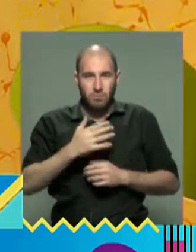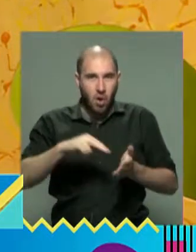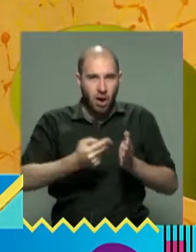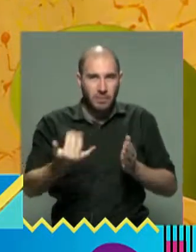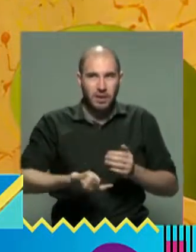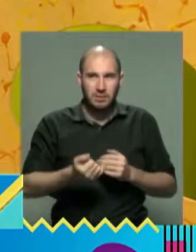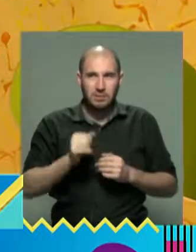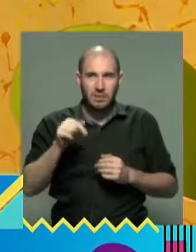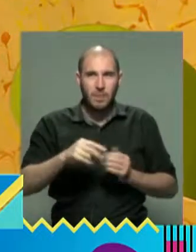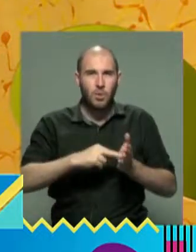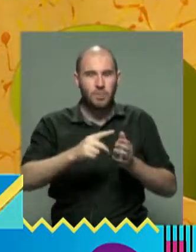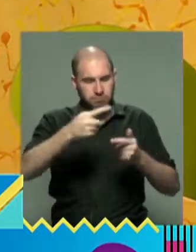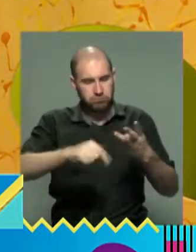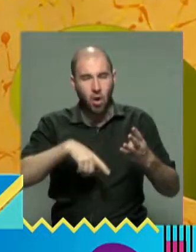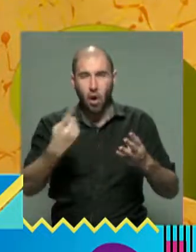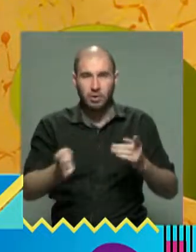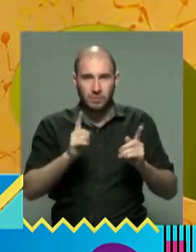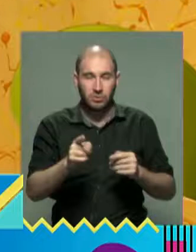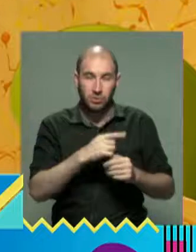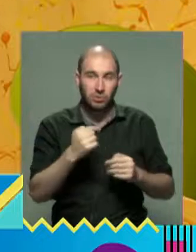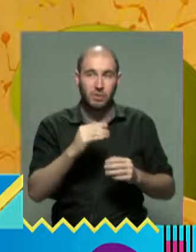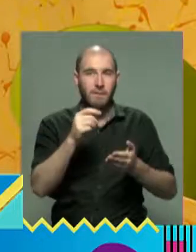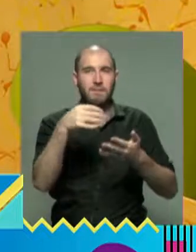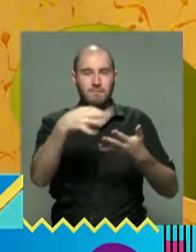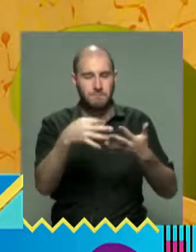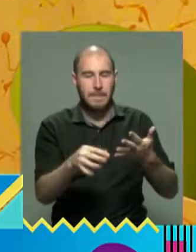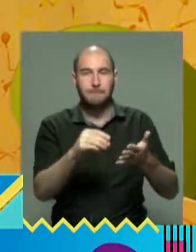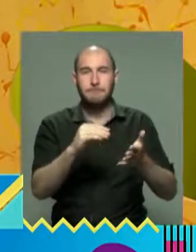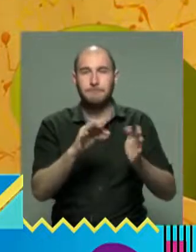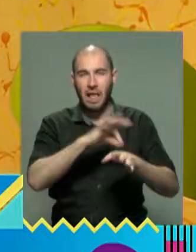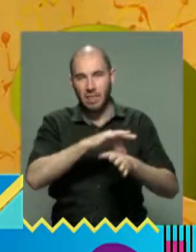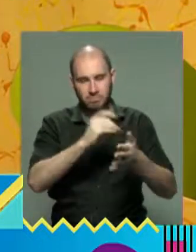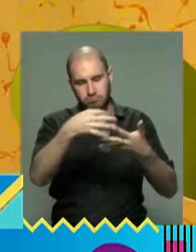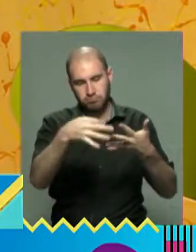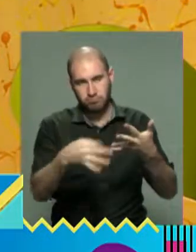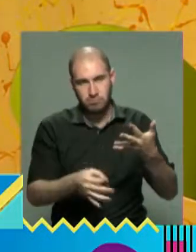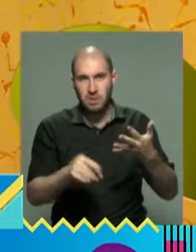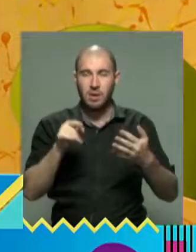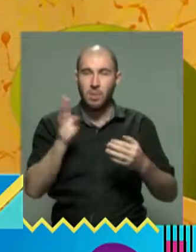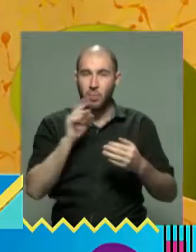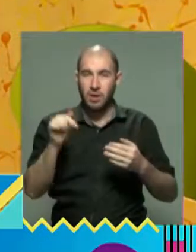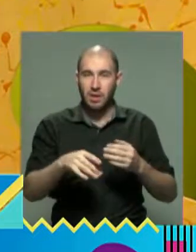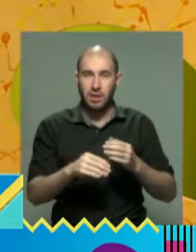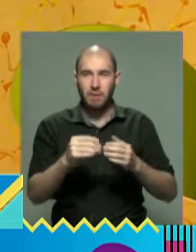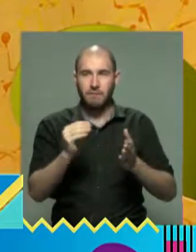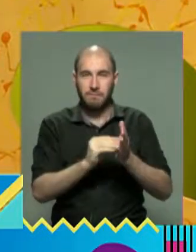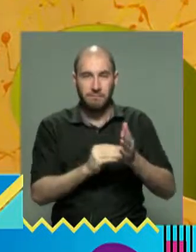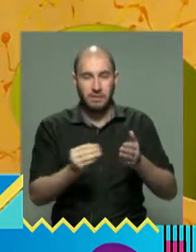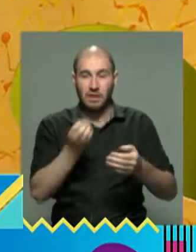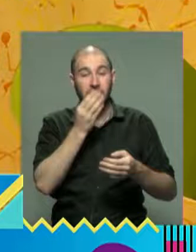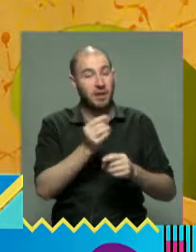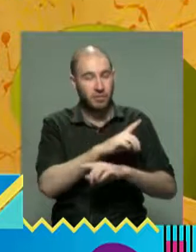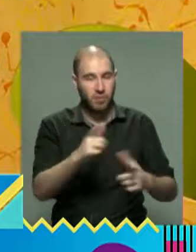y tenía a su vez otros problemas. Nosotros le hacemos llenar una ficha médica y todo lo demás, pero bueno, ella le había sorteado la ficha, no lo había